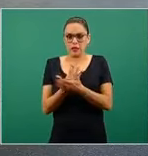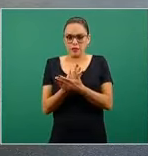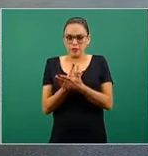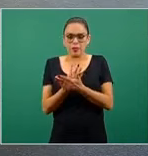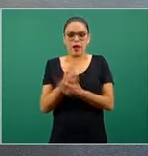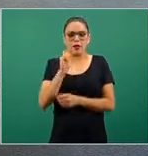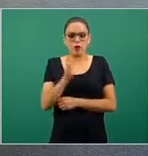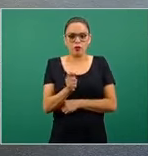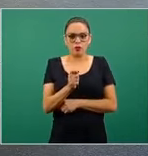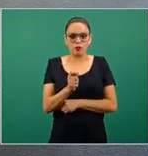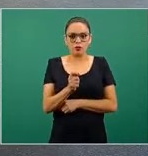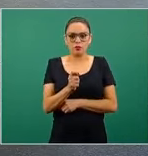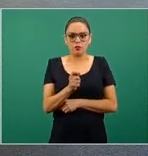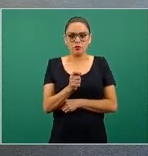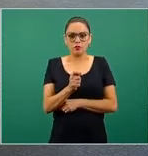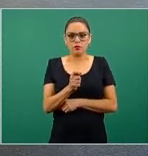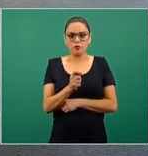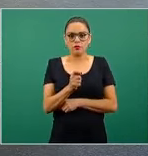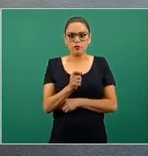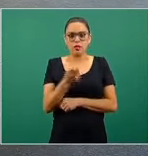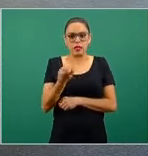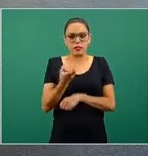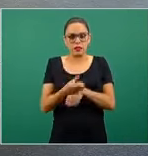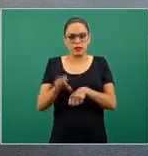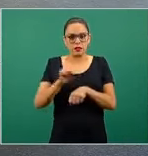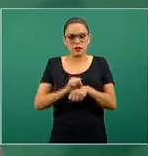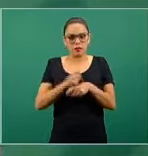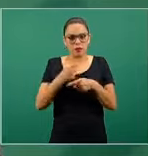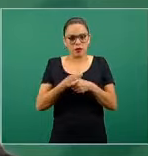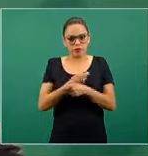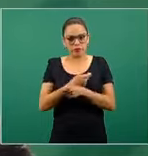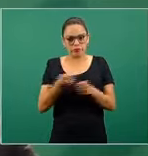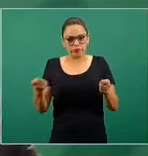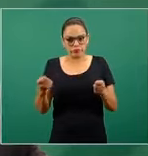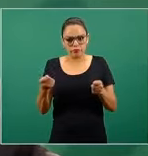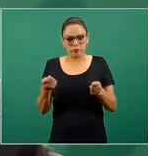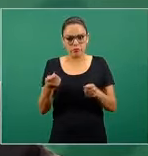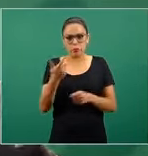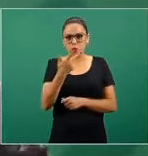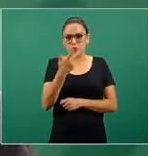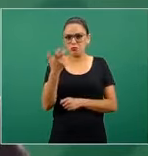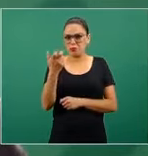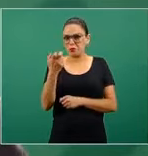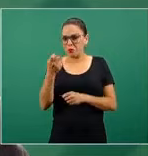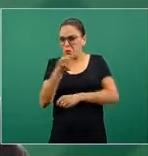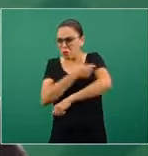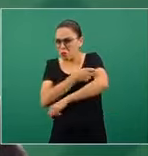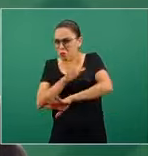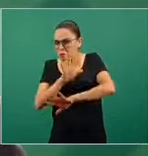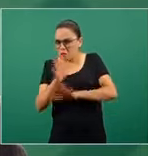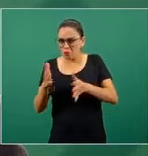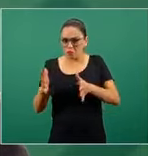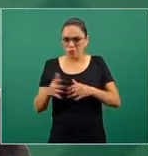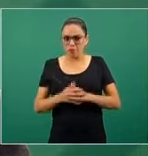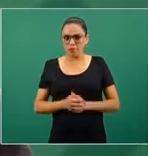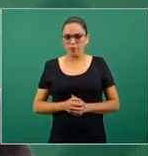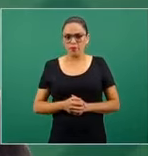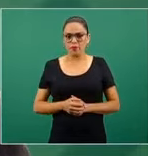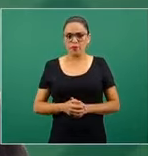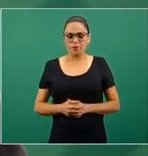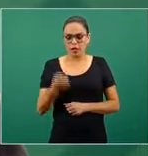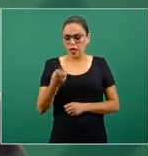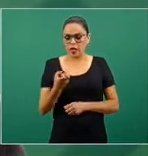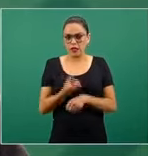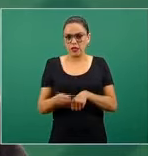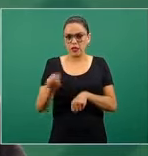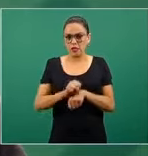860,000 dosis esta semana, ¿verdad? Es posible que no sea solo una semana, además considerando el lento